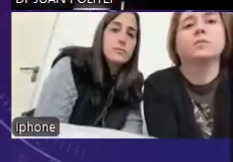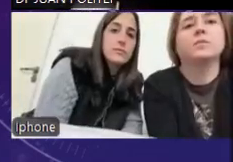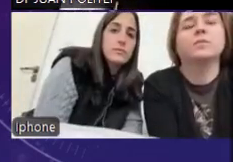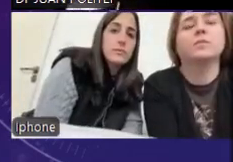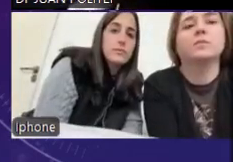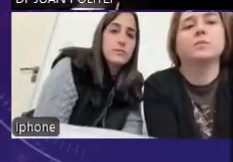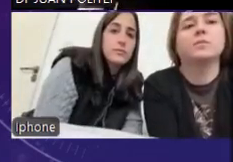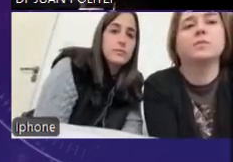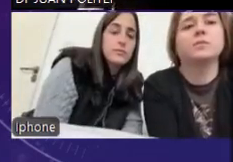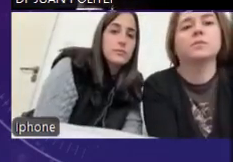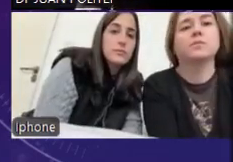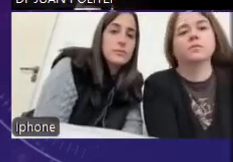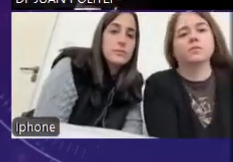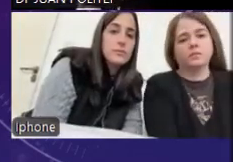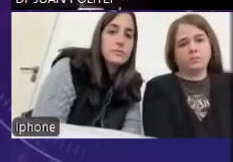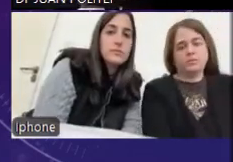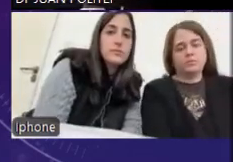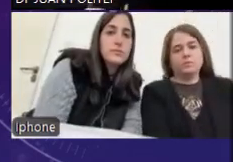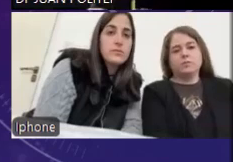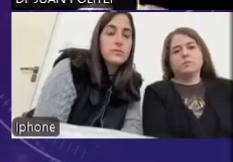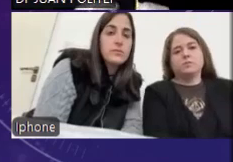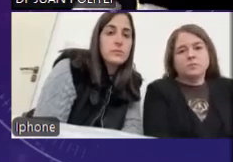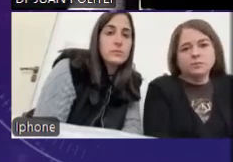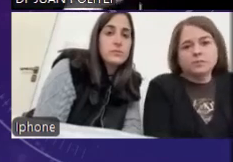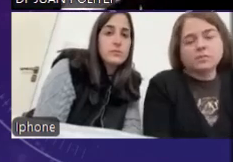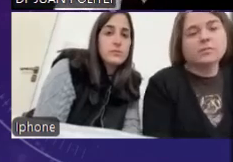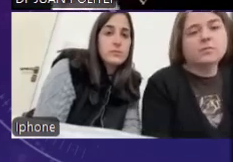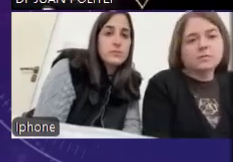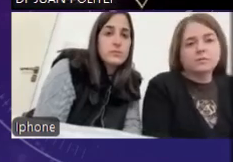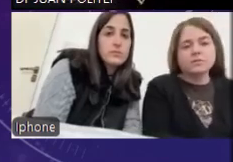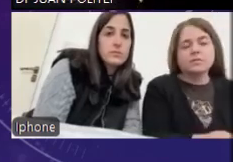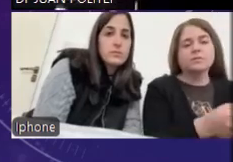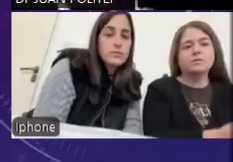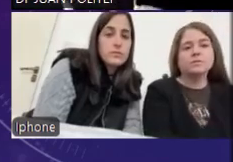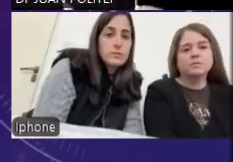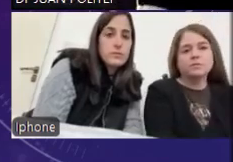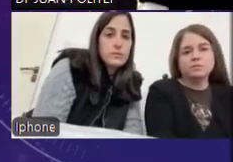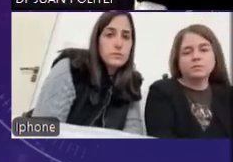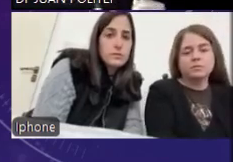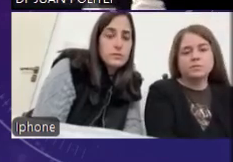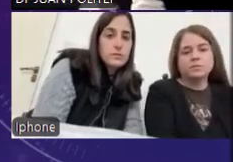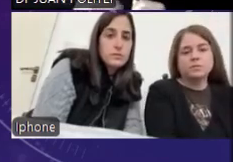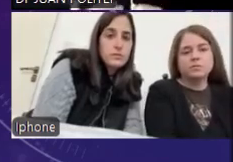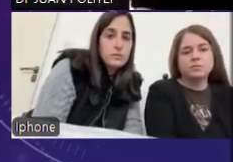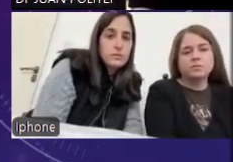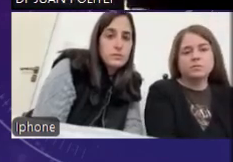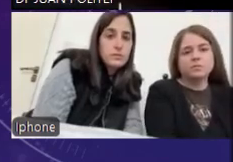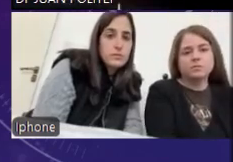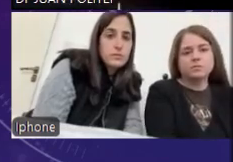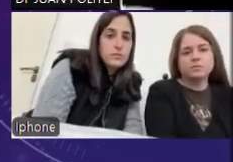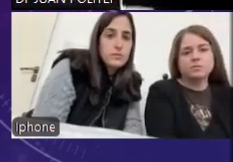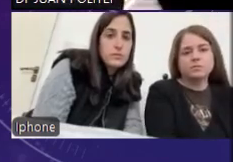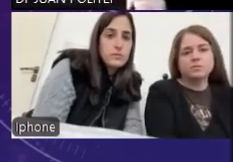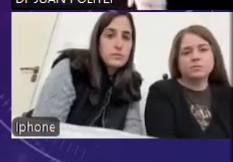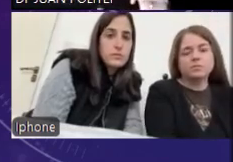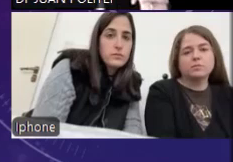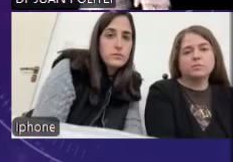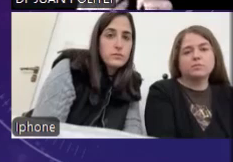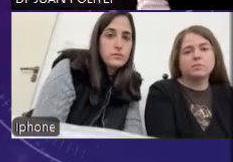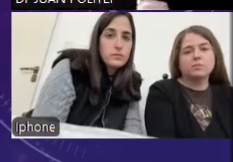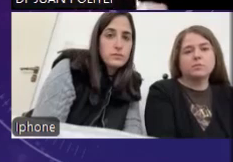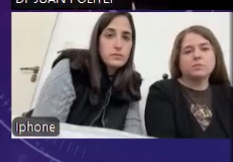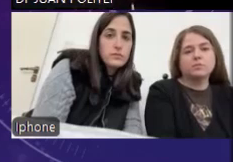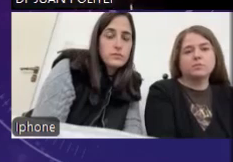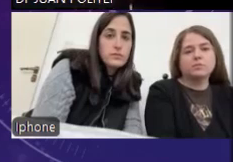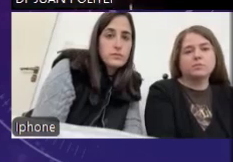un comportamiento diferente en cuanto al patrón de herencia, en cuanto a su clasificación, en cuanto a su forma